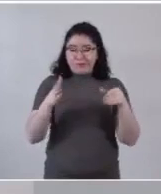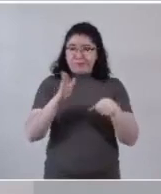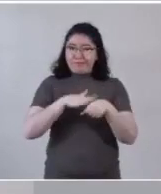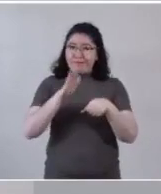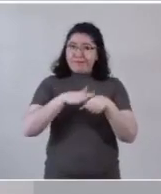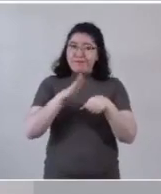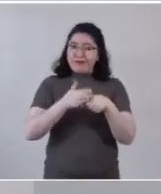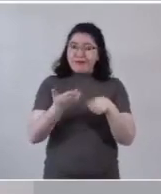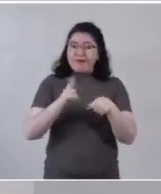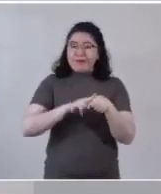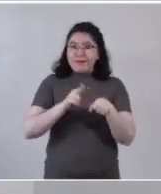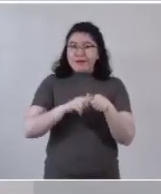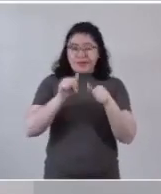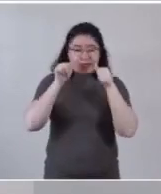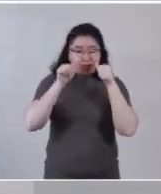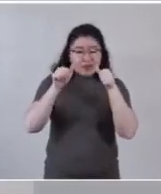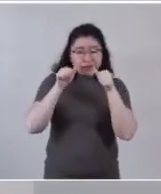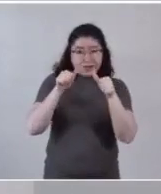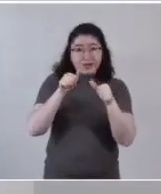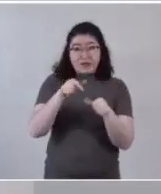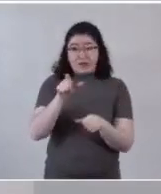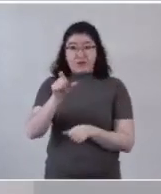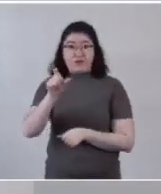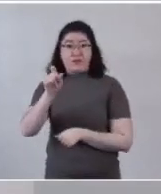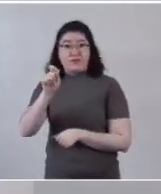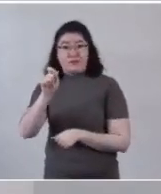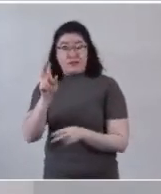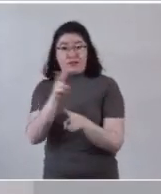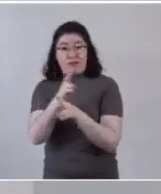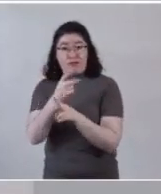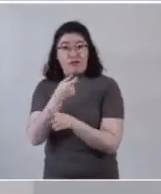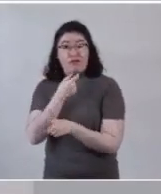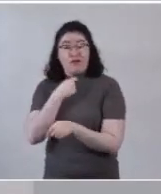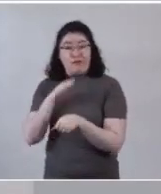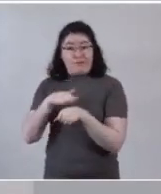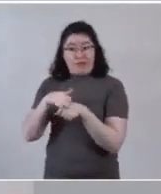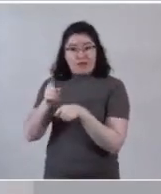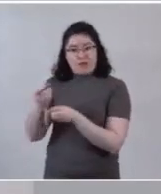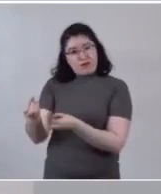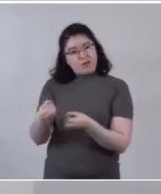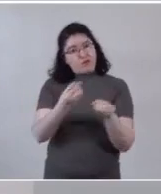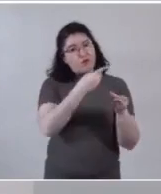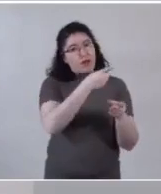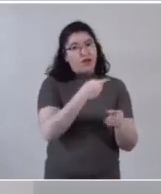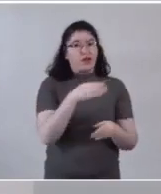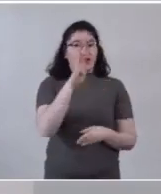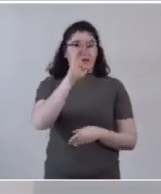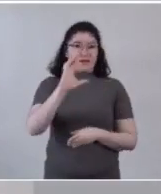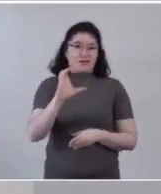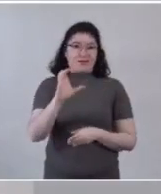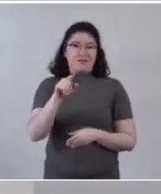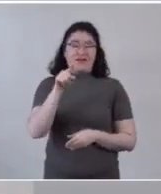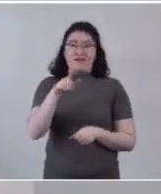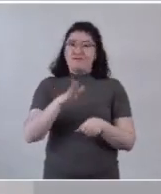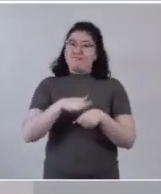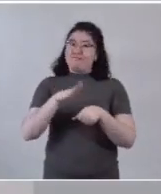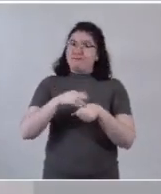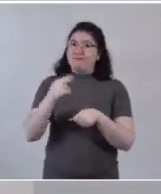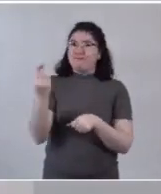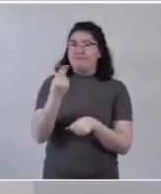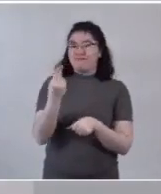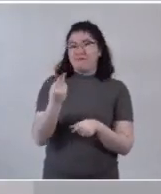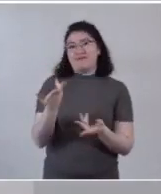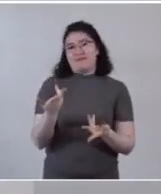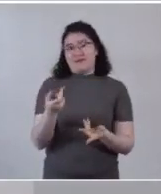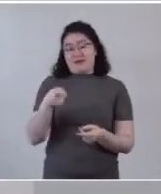Entonces, esos 20 ventiladores decidieron enviarse a Baja California, que tienen más saturación que lo que tiene en este